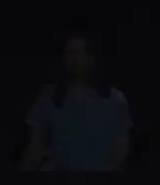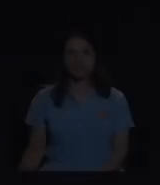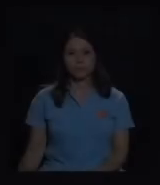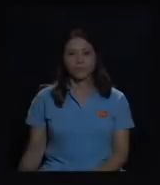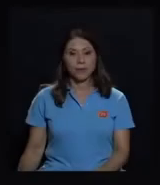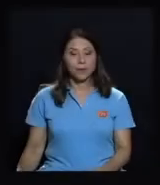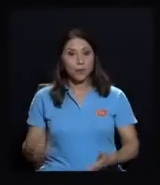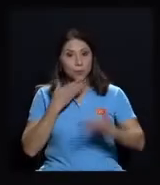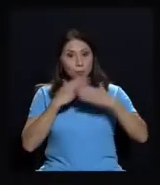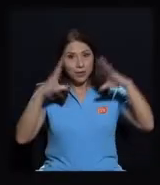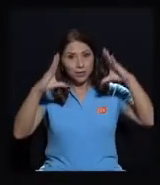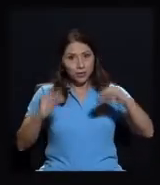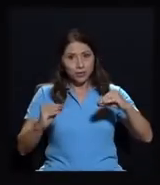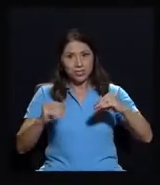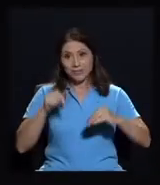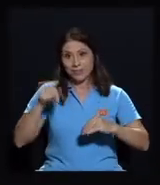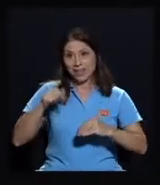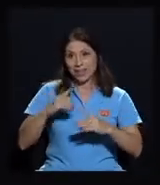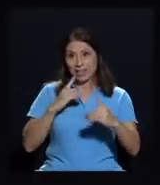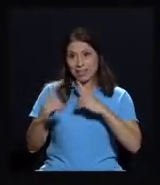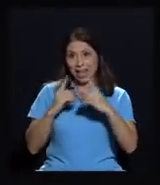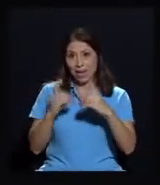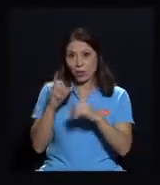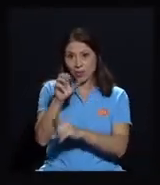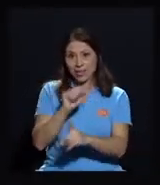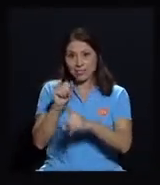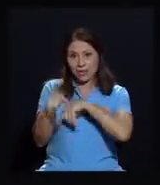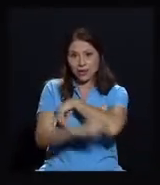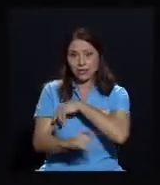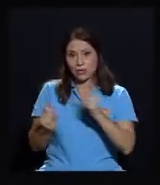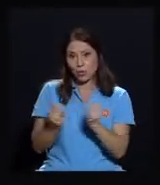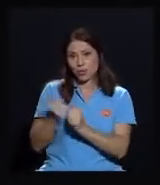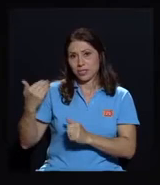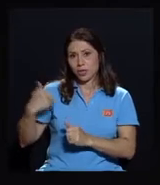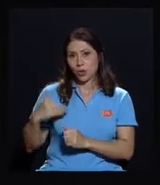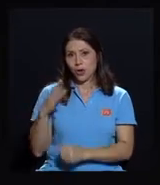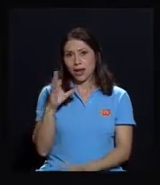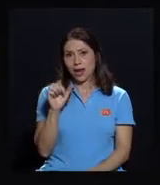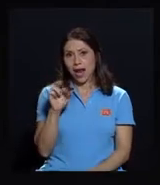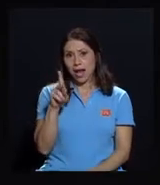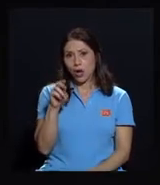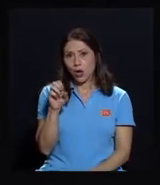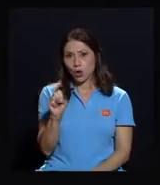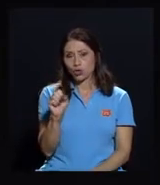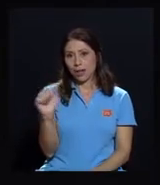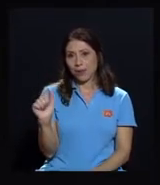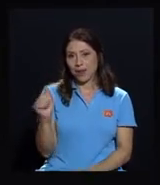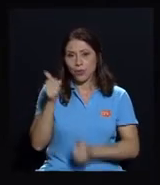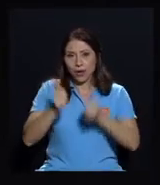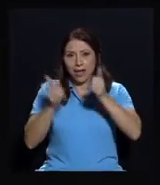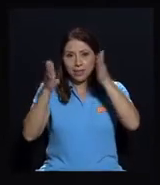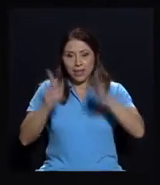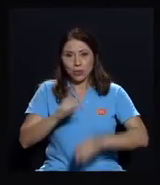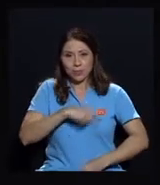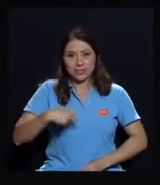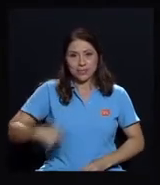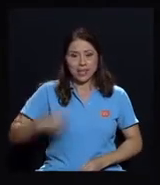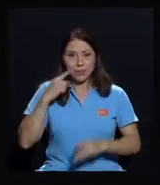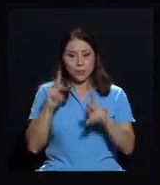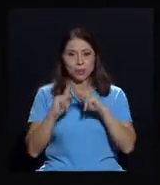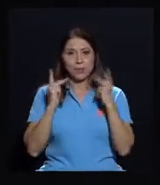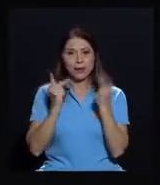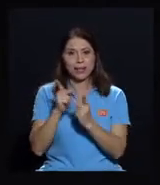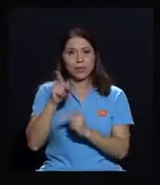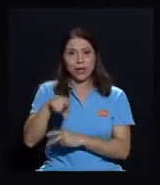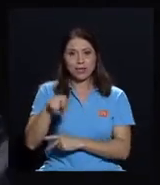estamos en el diálogo del estado de la nación con el señor carlos alvarado candidato a presidente por el partido acción ciudadana